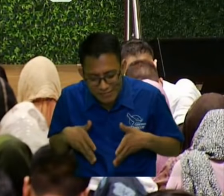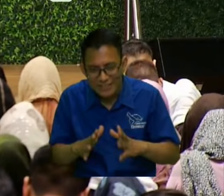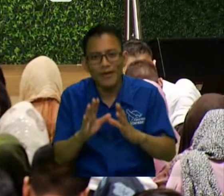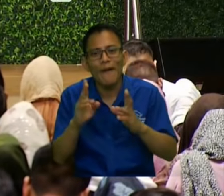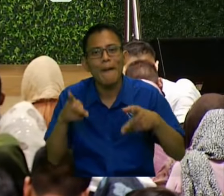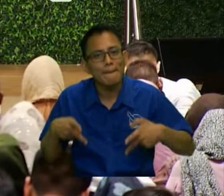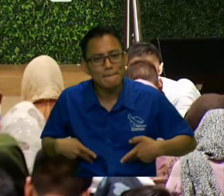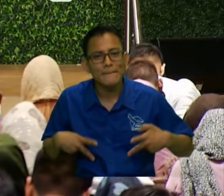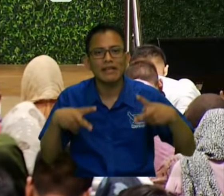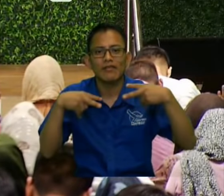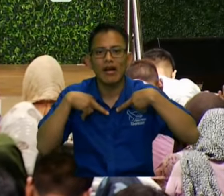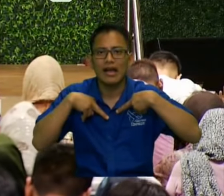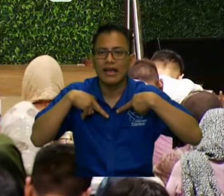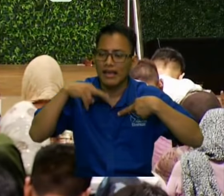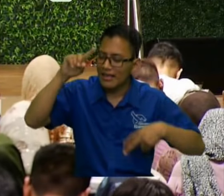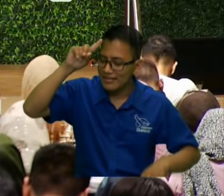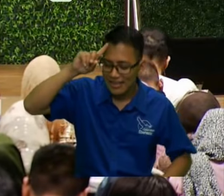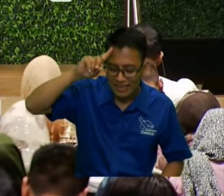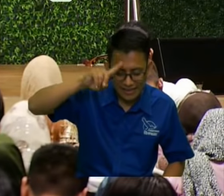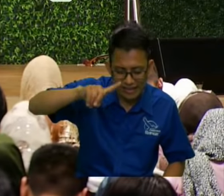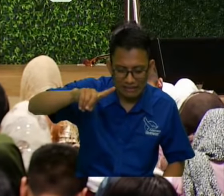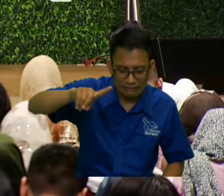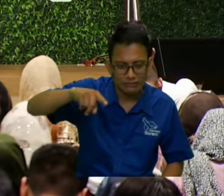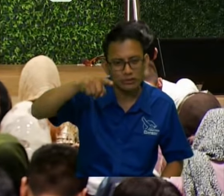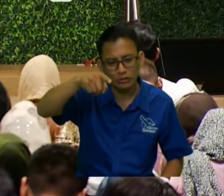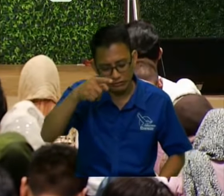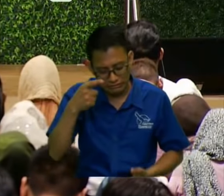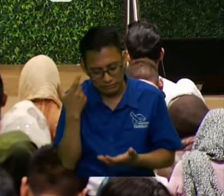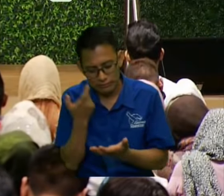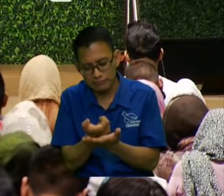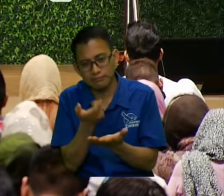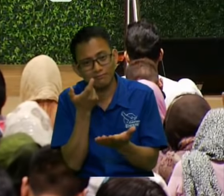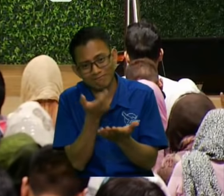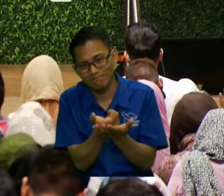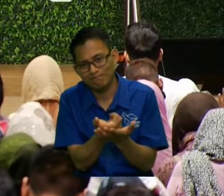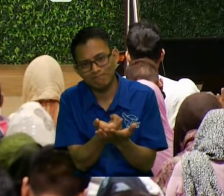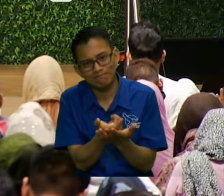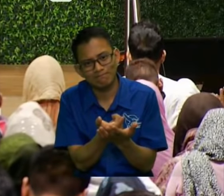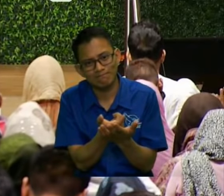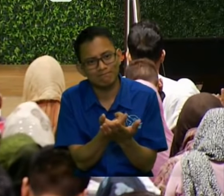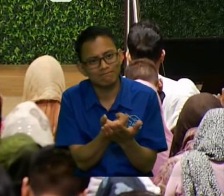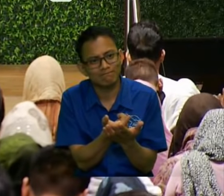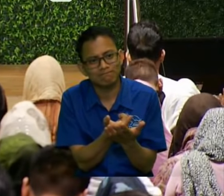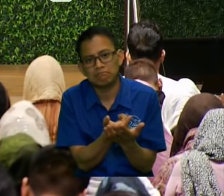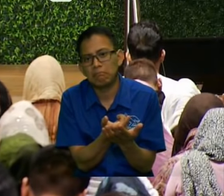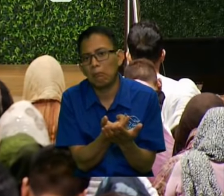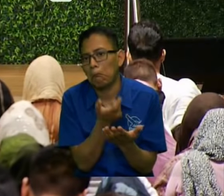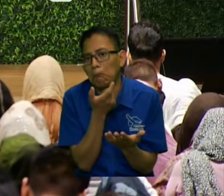Ese día cuando no tenías cómo pagar aquella deuda